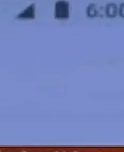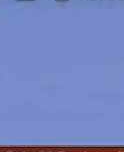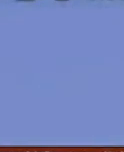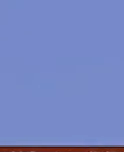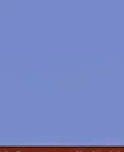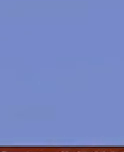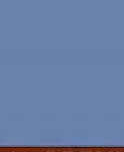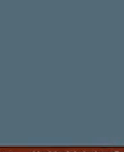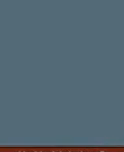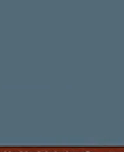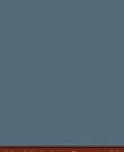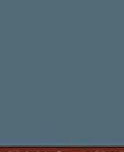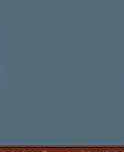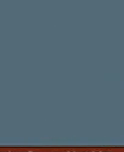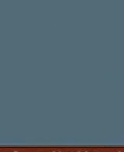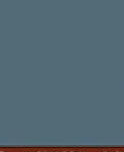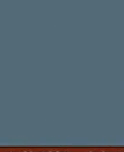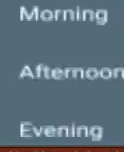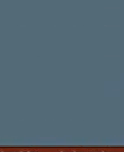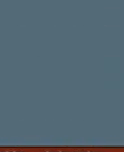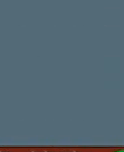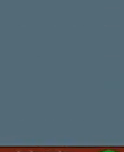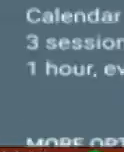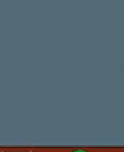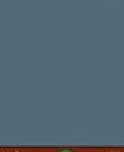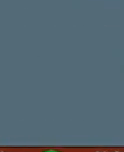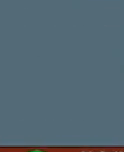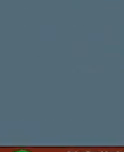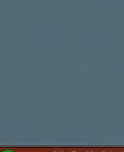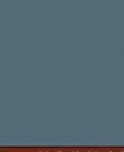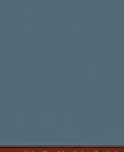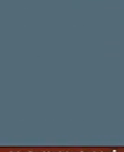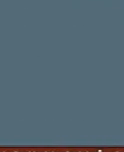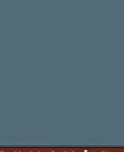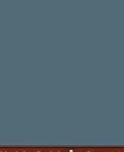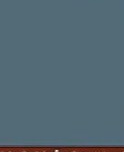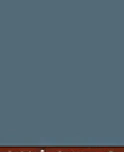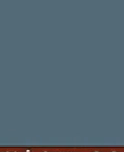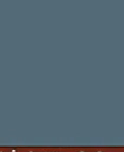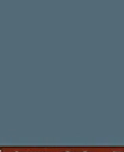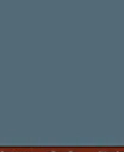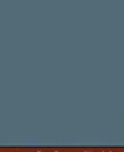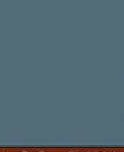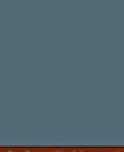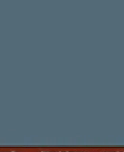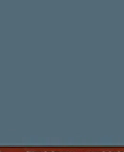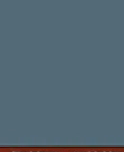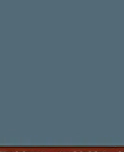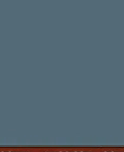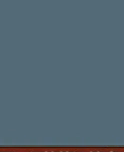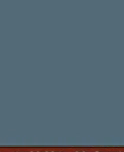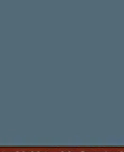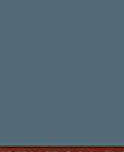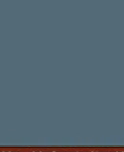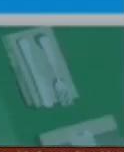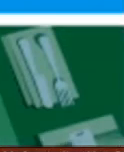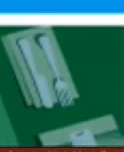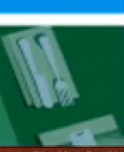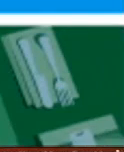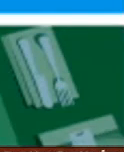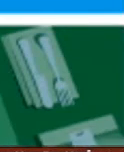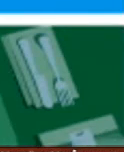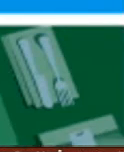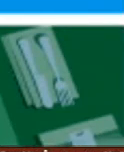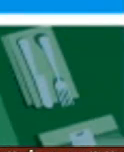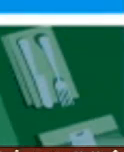kilómetros, podemos programar y Google nos va a ayudar a que organicemos todos los ejercicios, los entrenamientos que tenemos